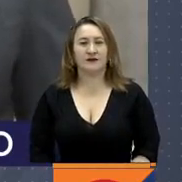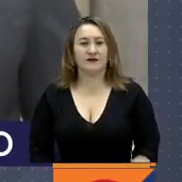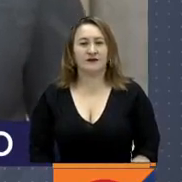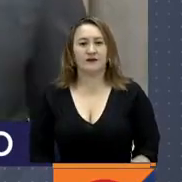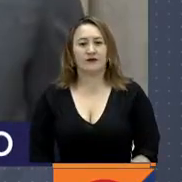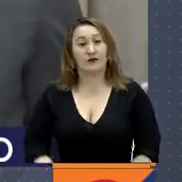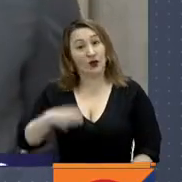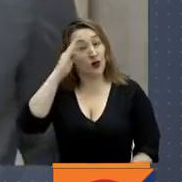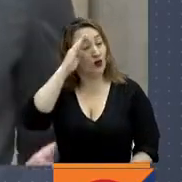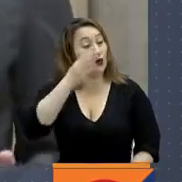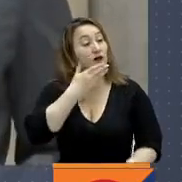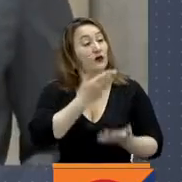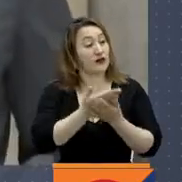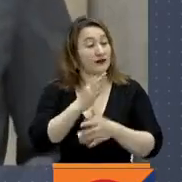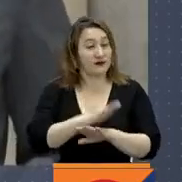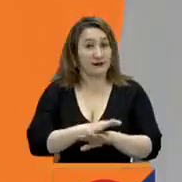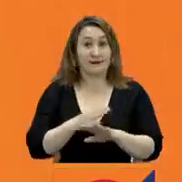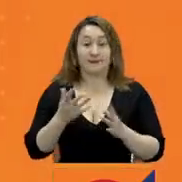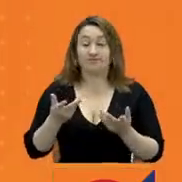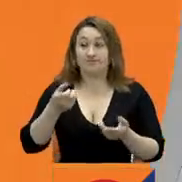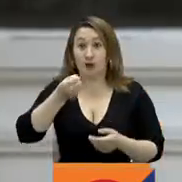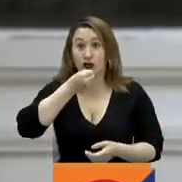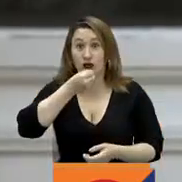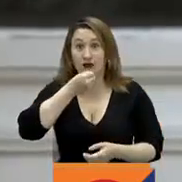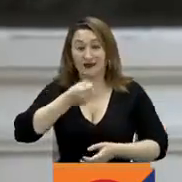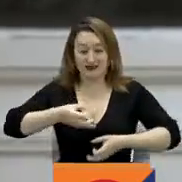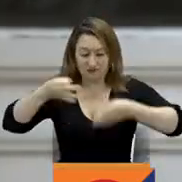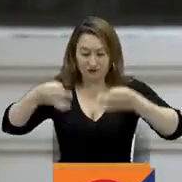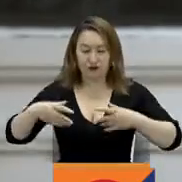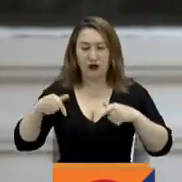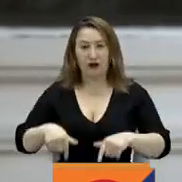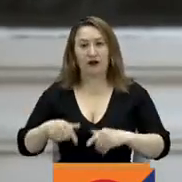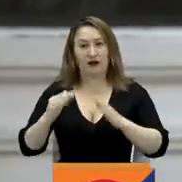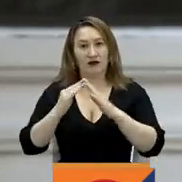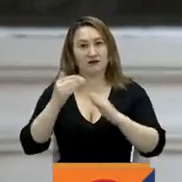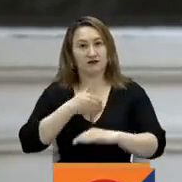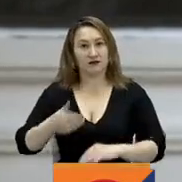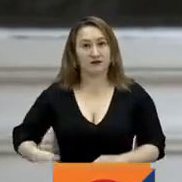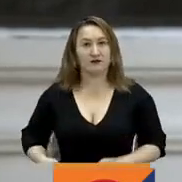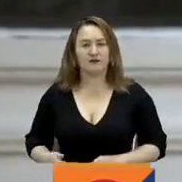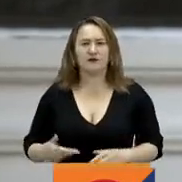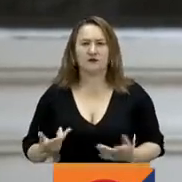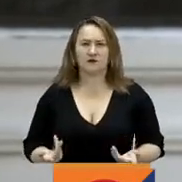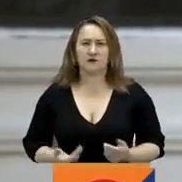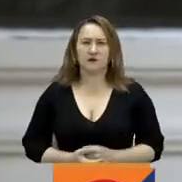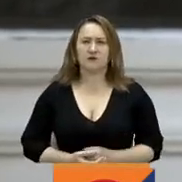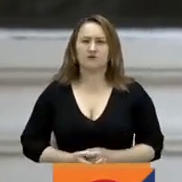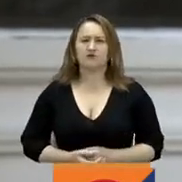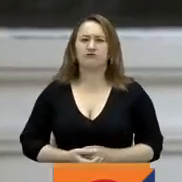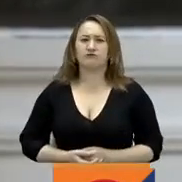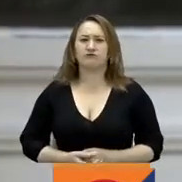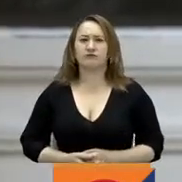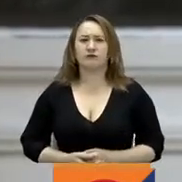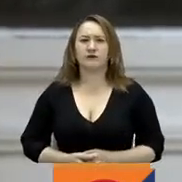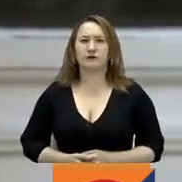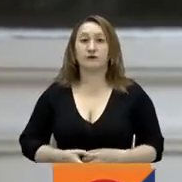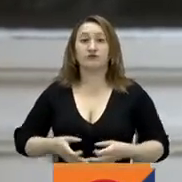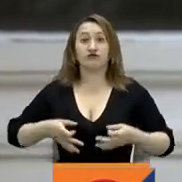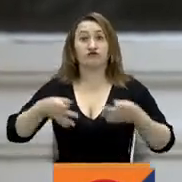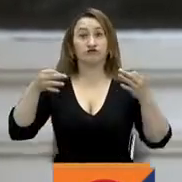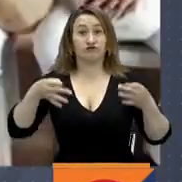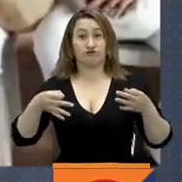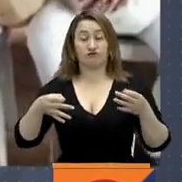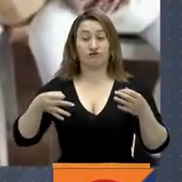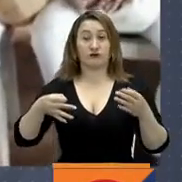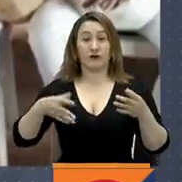Hola, José Fernando. Sí, muy buenas tardes. Mire, la noticia se confirmó aquí desde la Presidencia de la República, donde se confirma efectivamente que se suspenden de